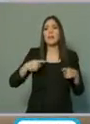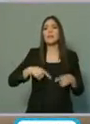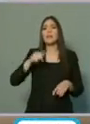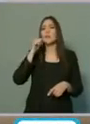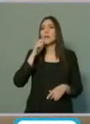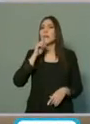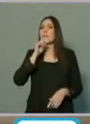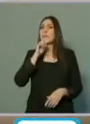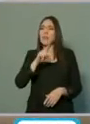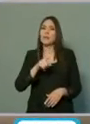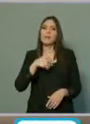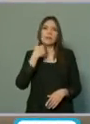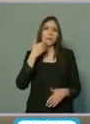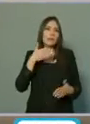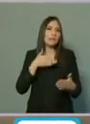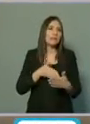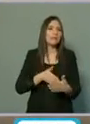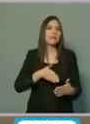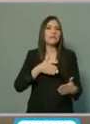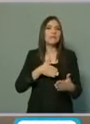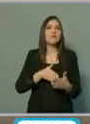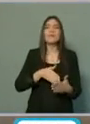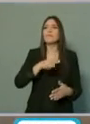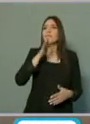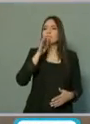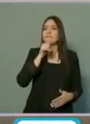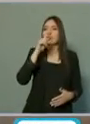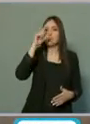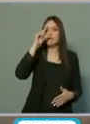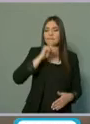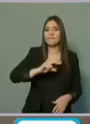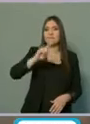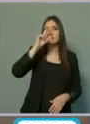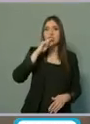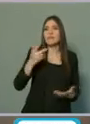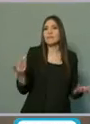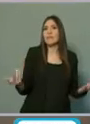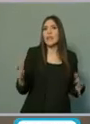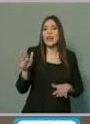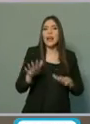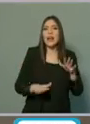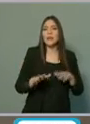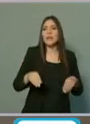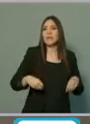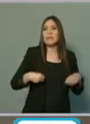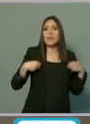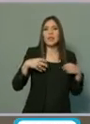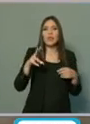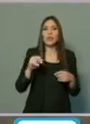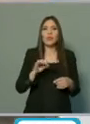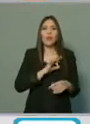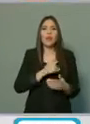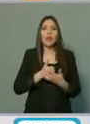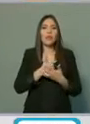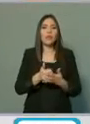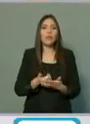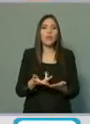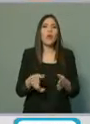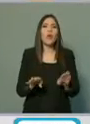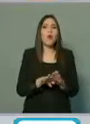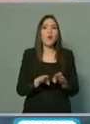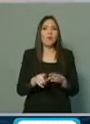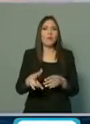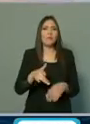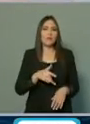dale y dale y dale y no se dan las cosas porque pues a veces la vida no te las pone enfrente? ¿Cómo uno lo debe de